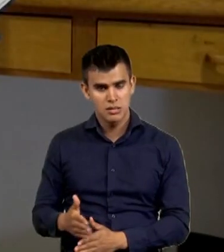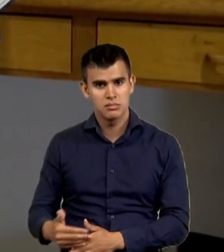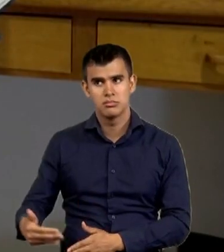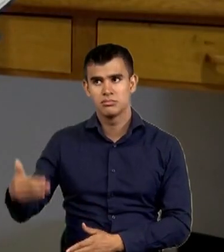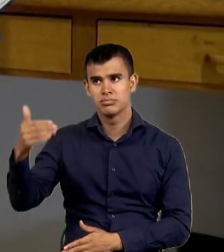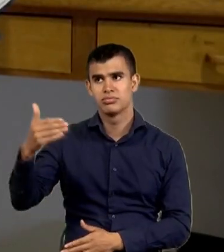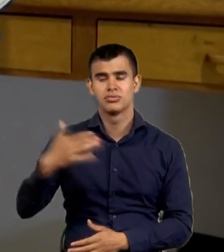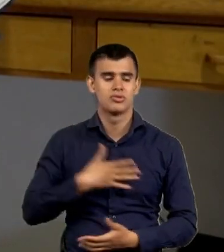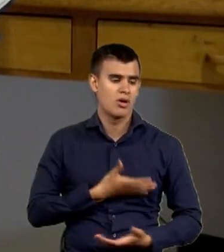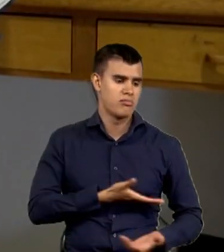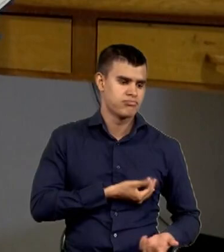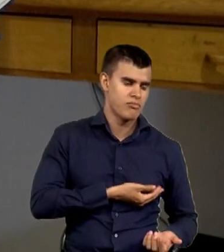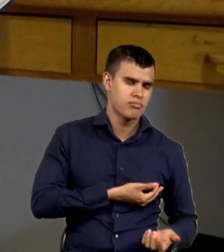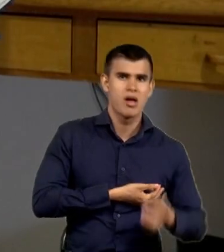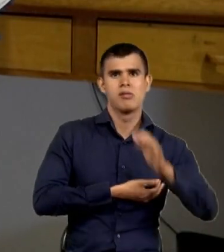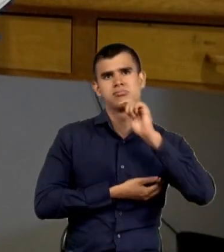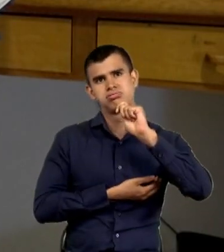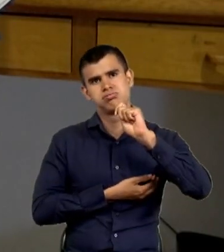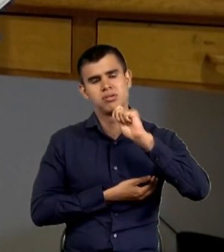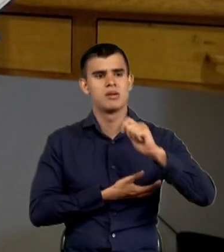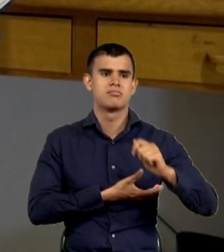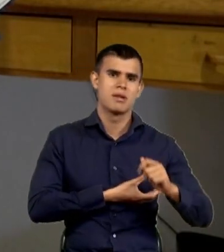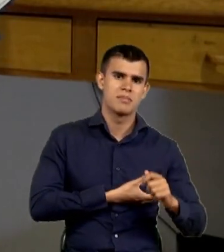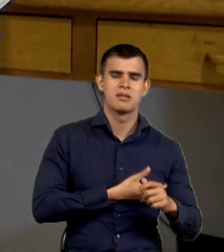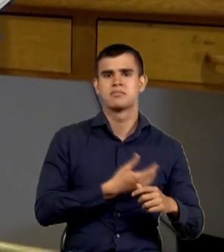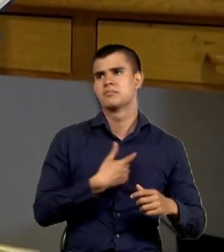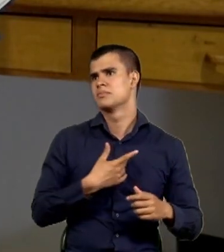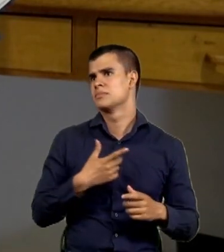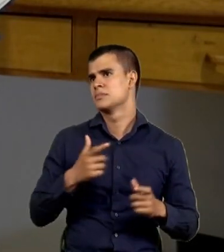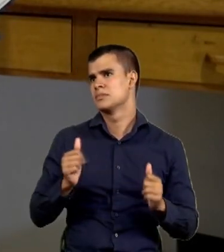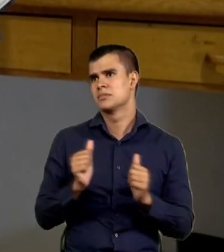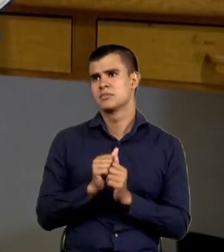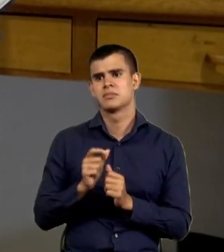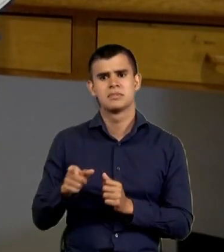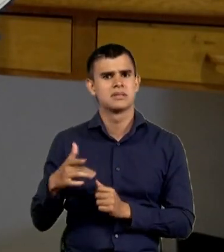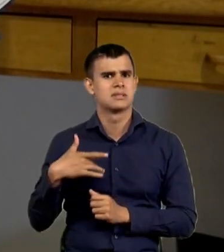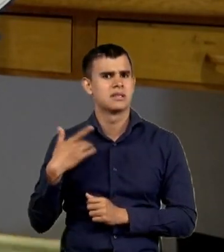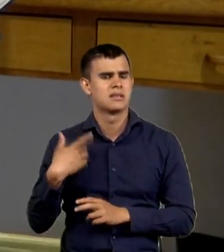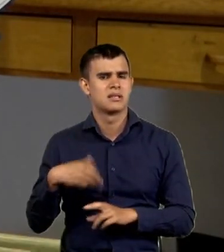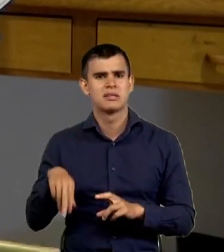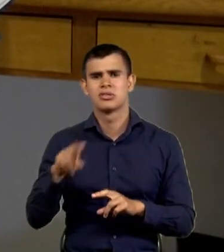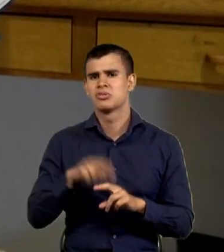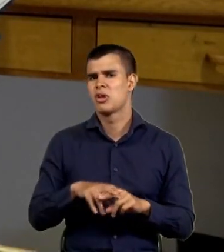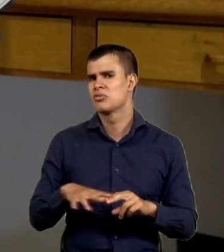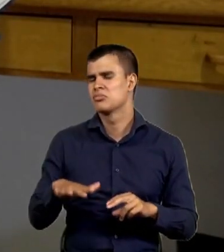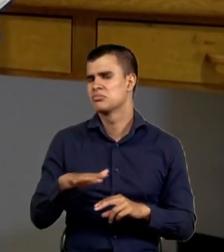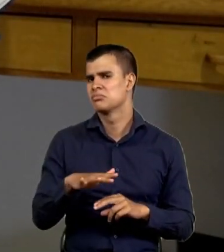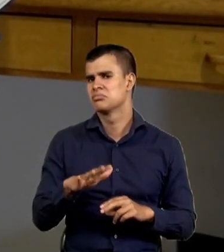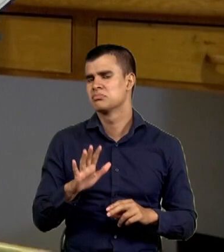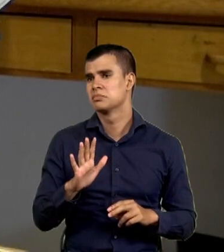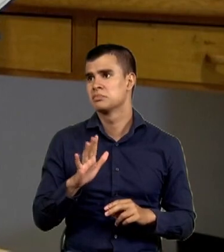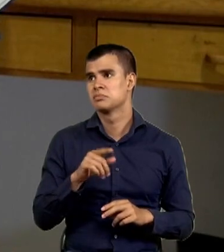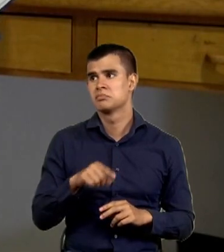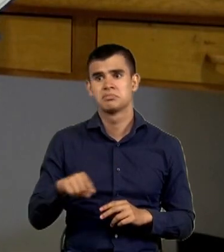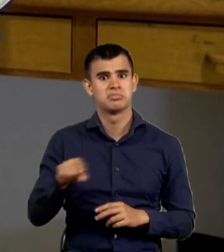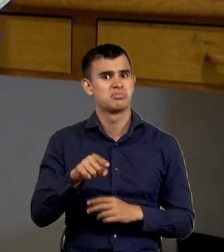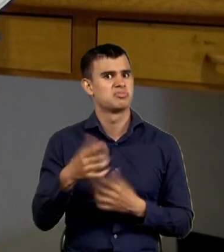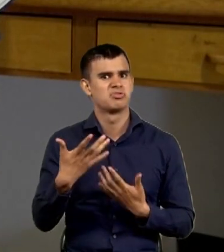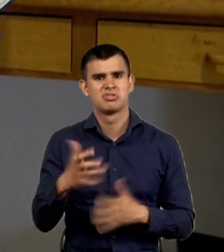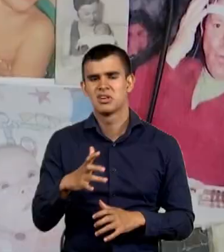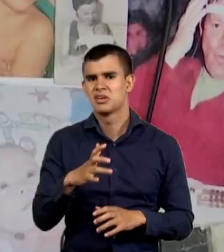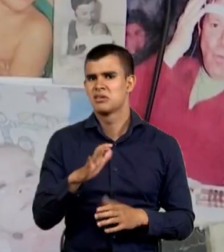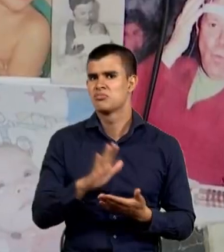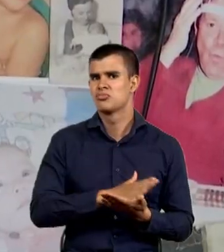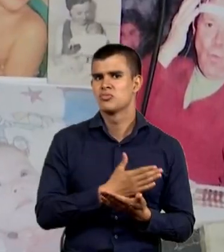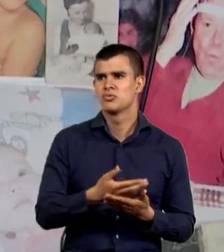viaje, de la barriga a dando teta, tocando. O sea, ellos han vivido conmigo, para ellos es algo como